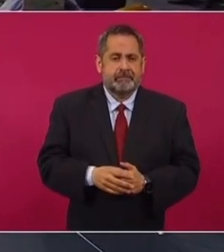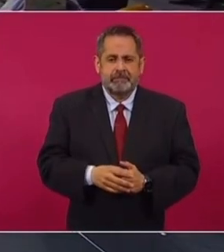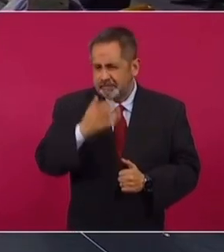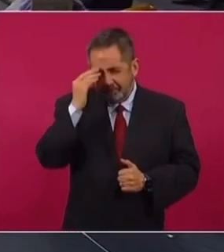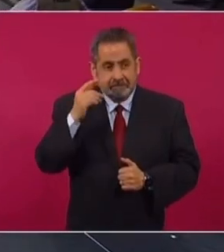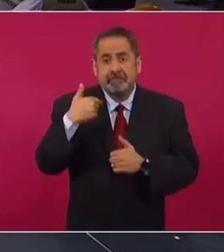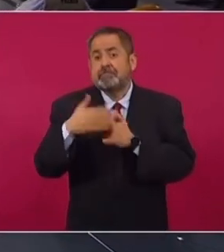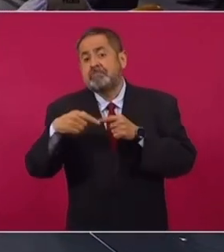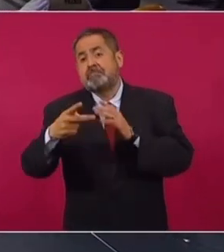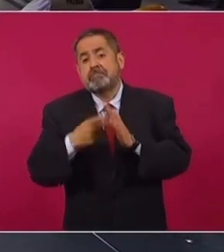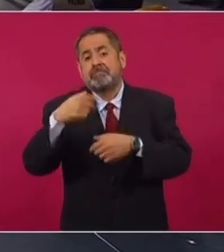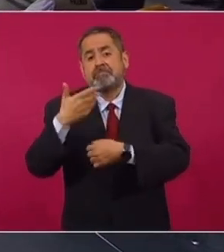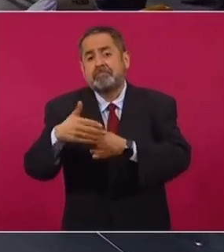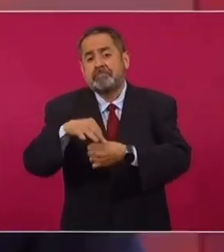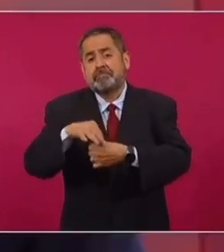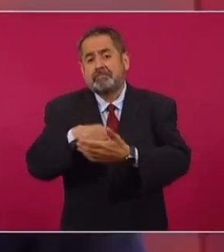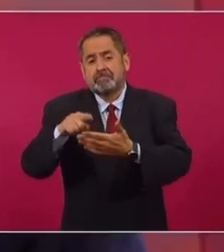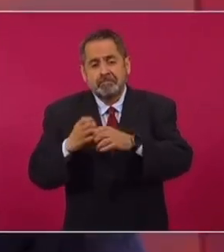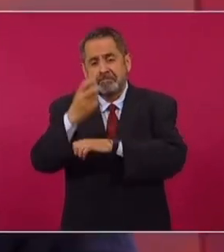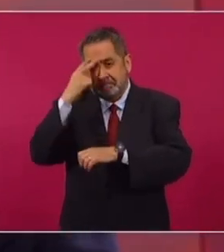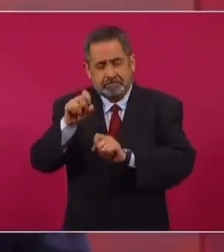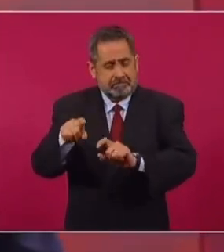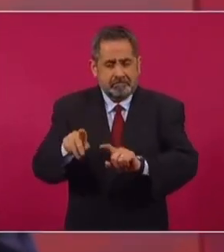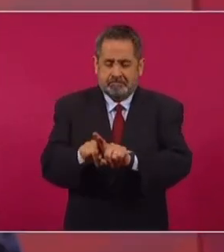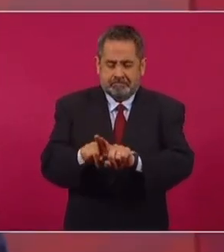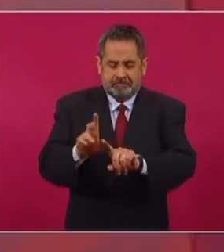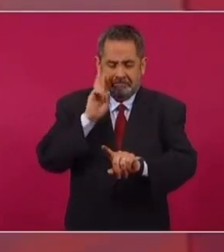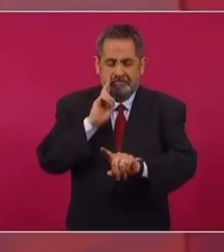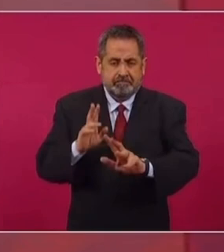no sé si porque ya vienen de nuevo las elecciones del Estado de México, sí.